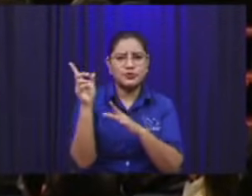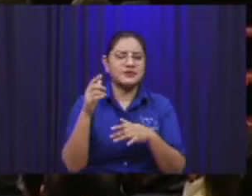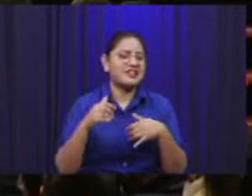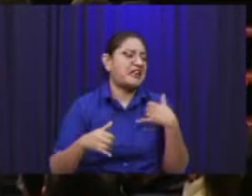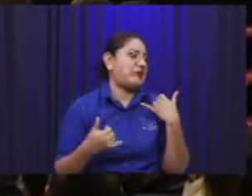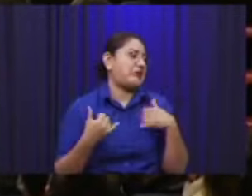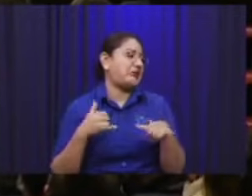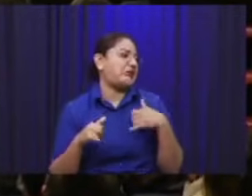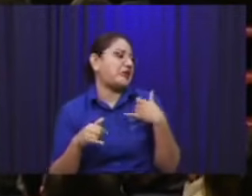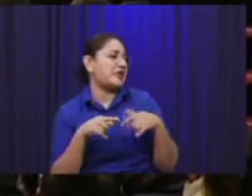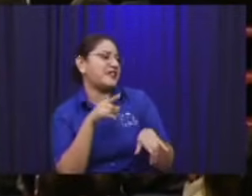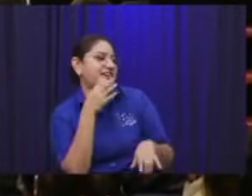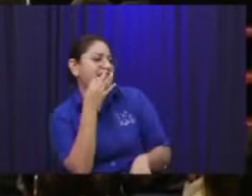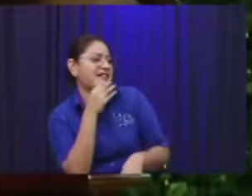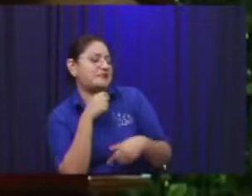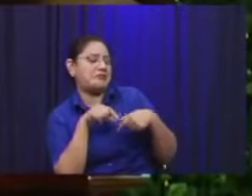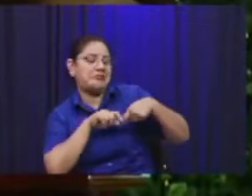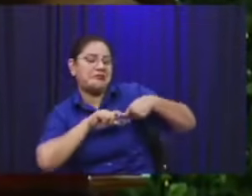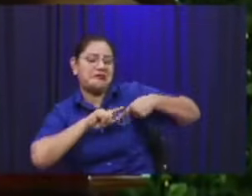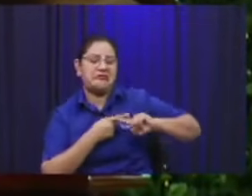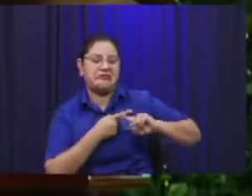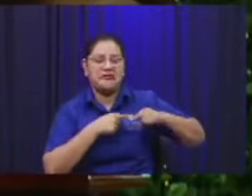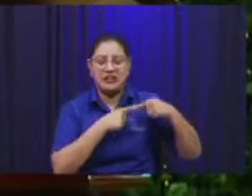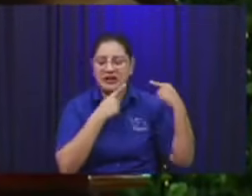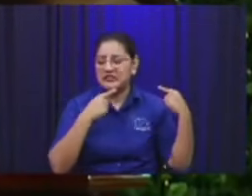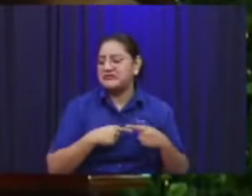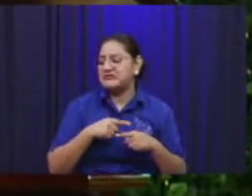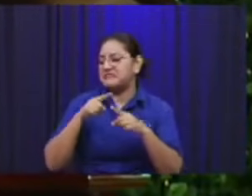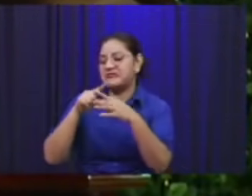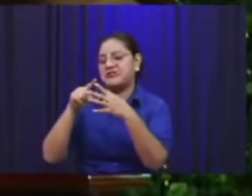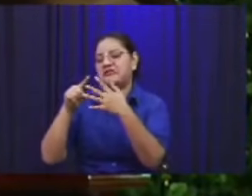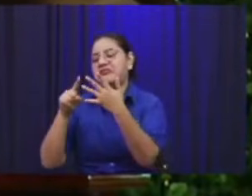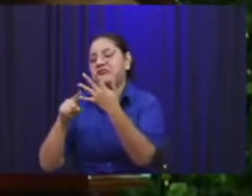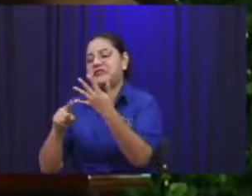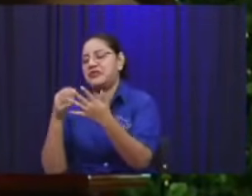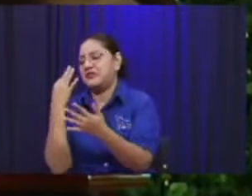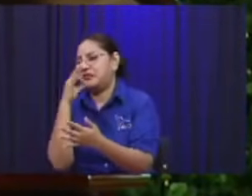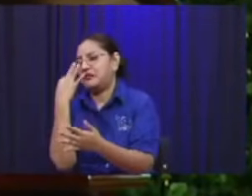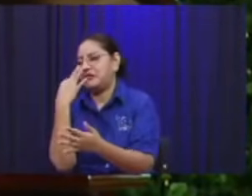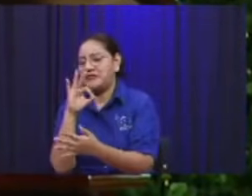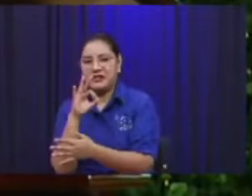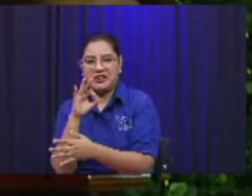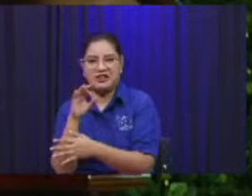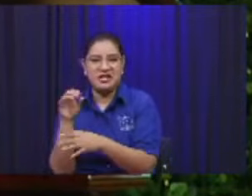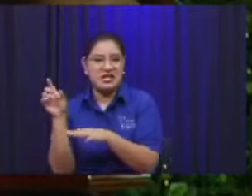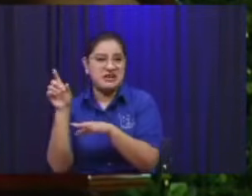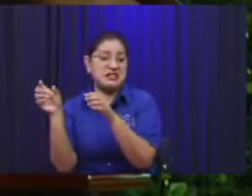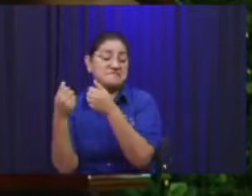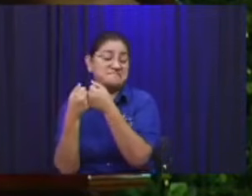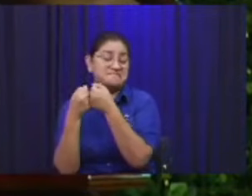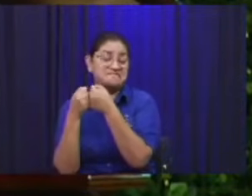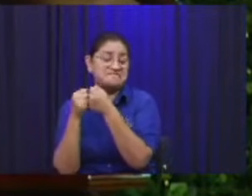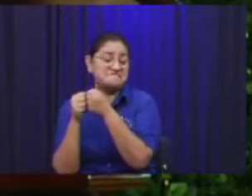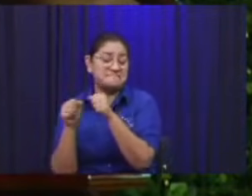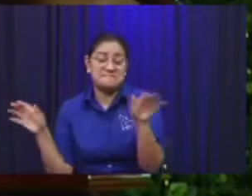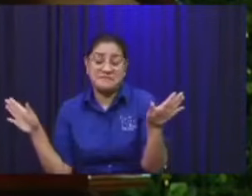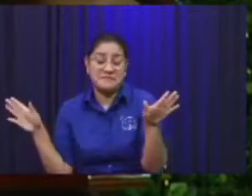con las hermanitas por ahí le destroza el corazón aquella y aquella que sin anillo